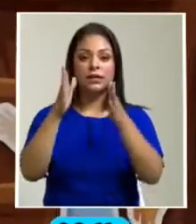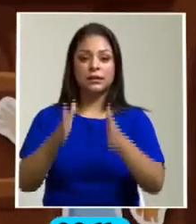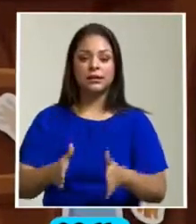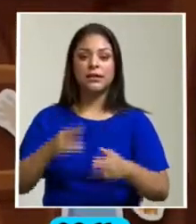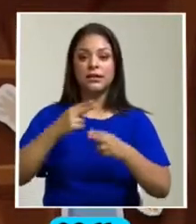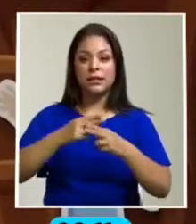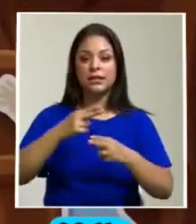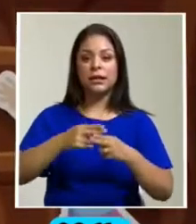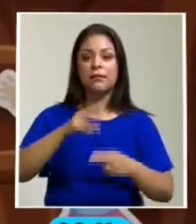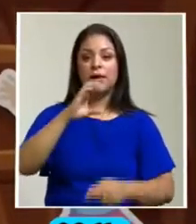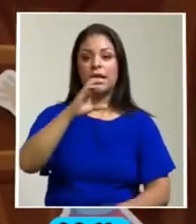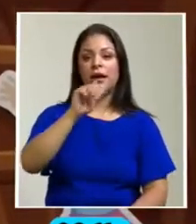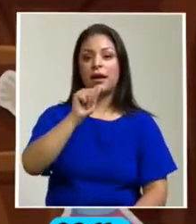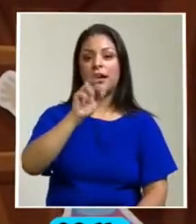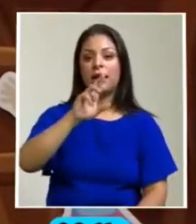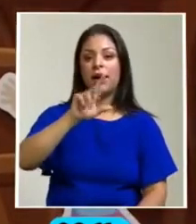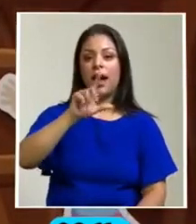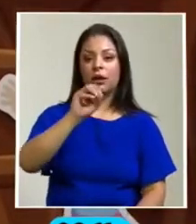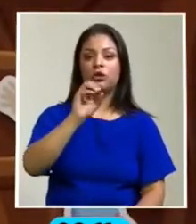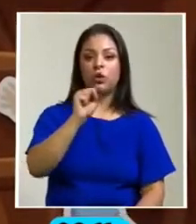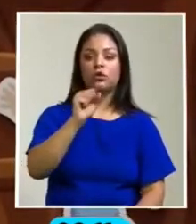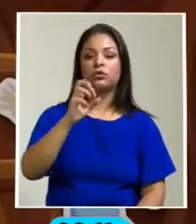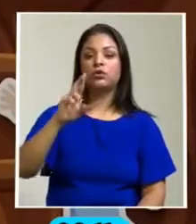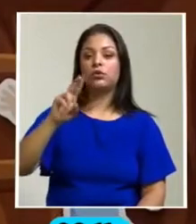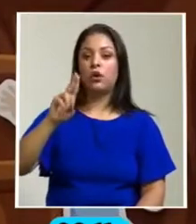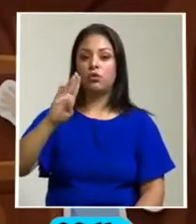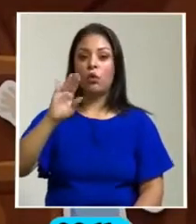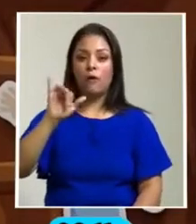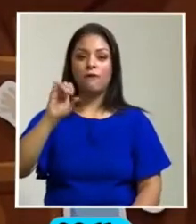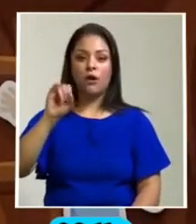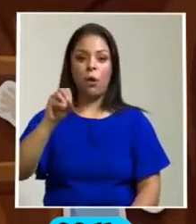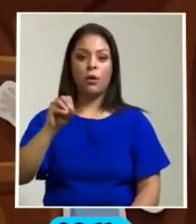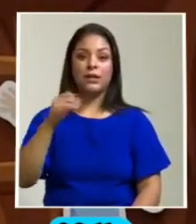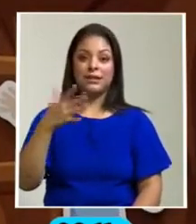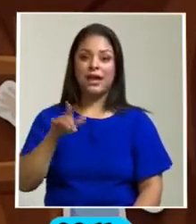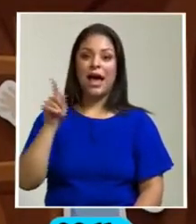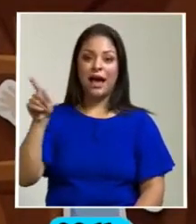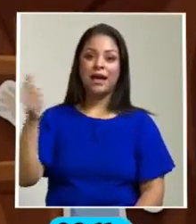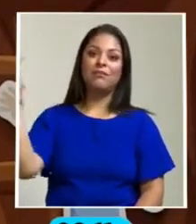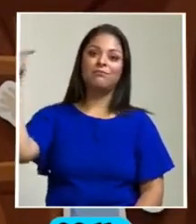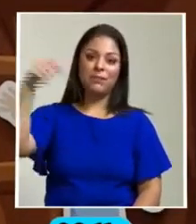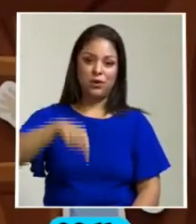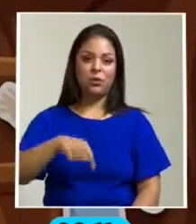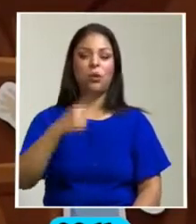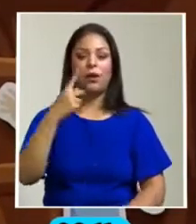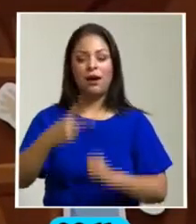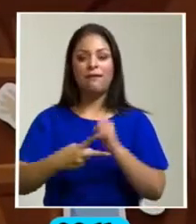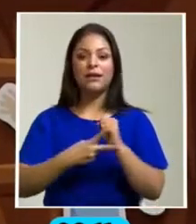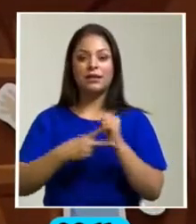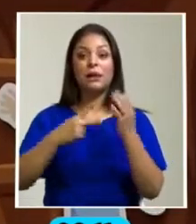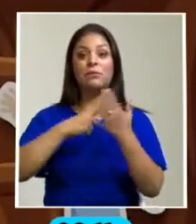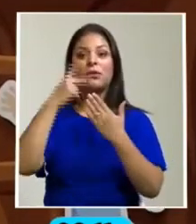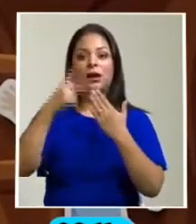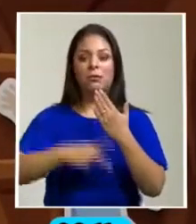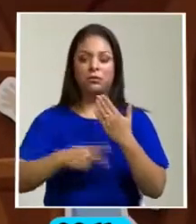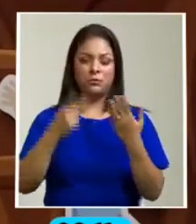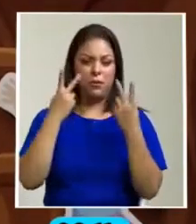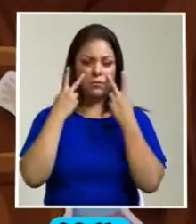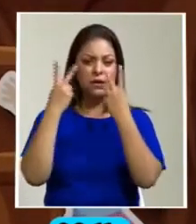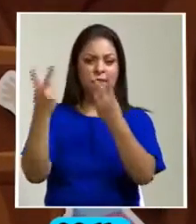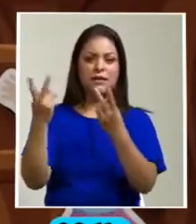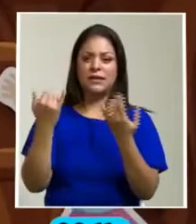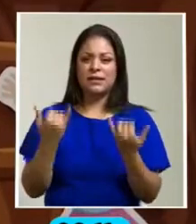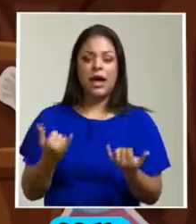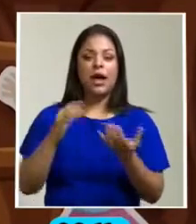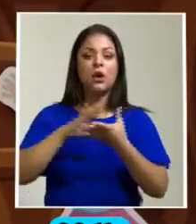Rubio, que ya hemos tenido la presencia de él aquí en el programa. Entonces, vamos a ver de una vez este cuento porque es